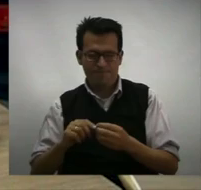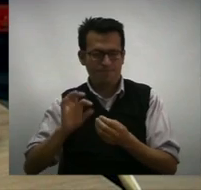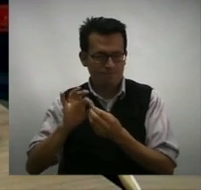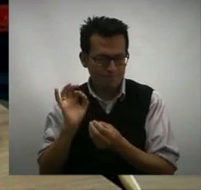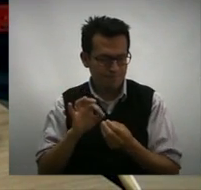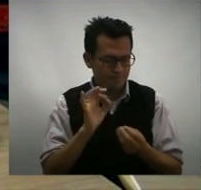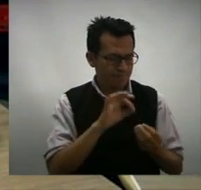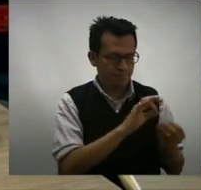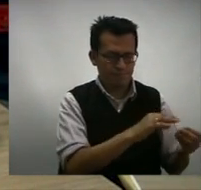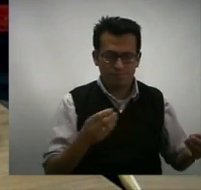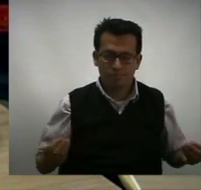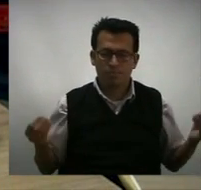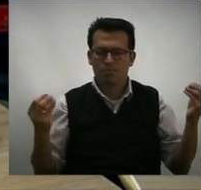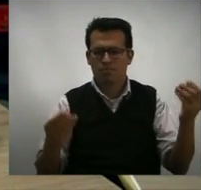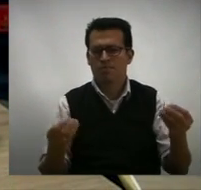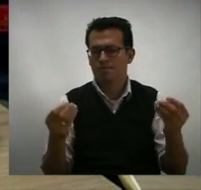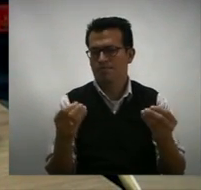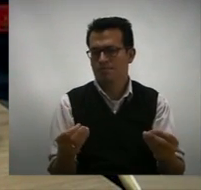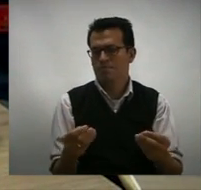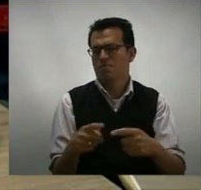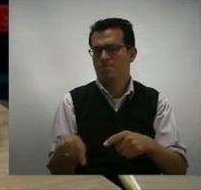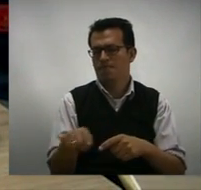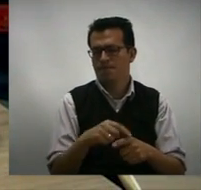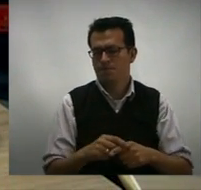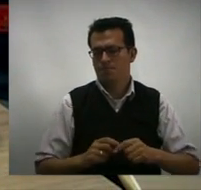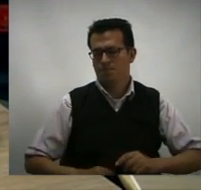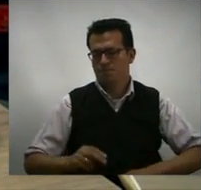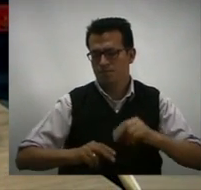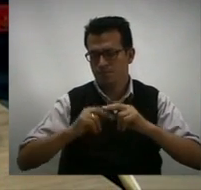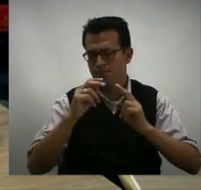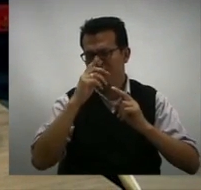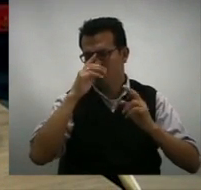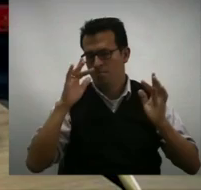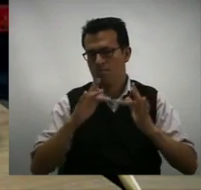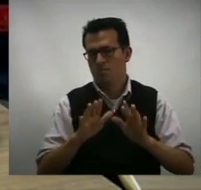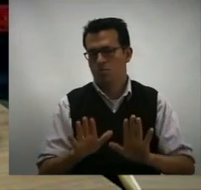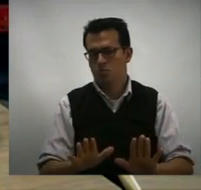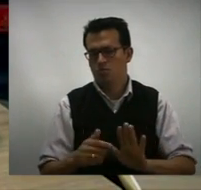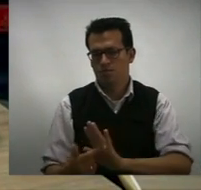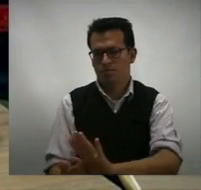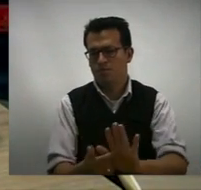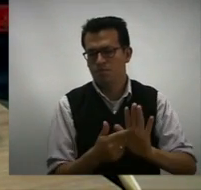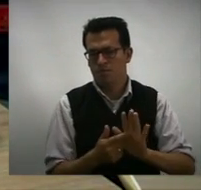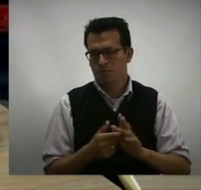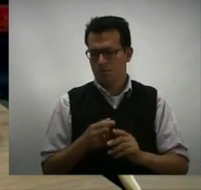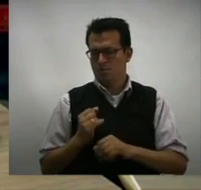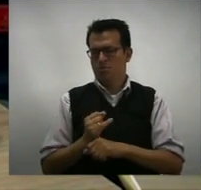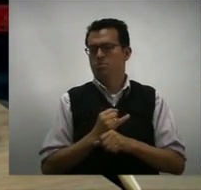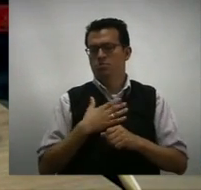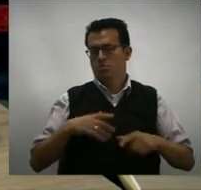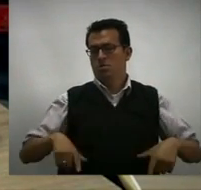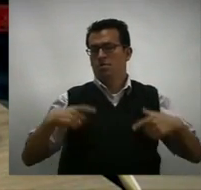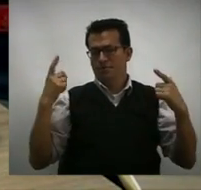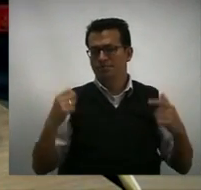hacen de ese cuerpo una realización en contraposición a la satisfacción de los instintos de la vida,